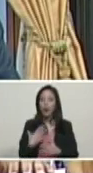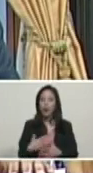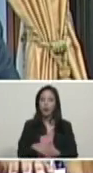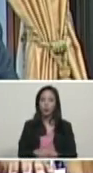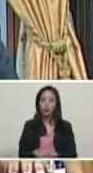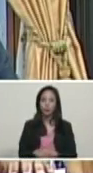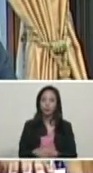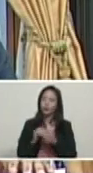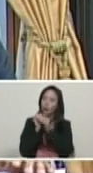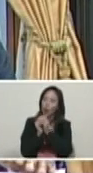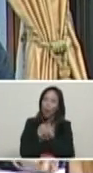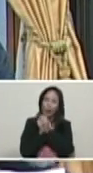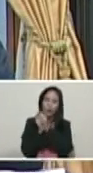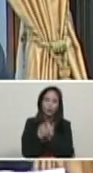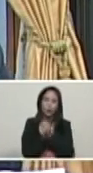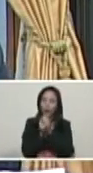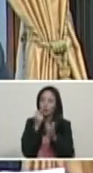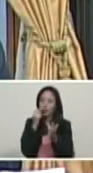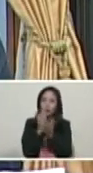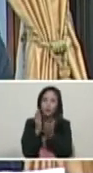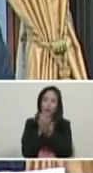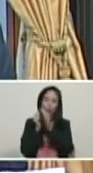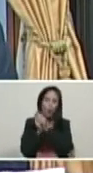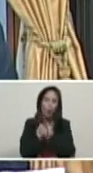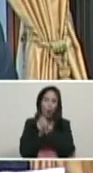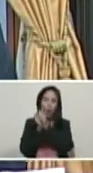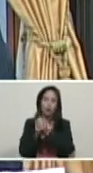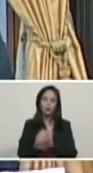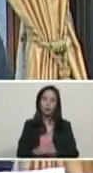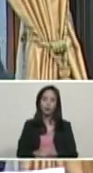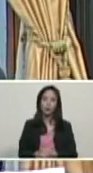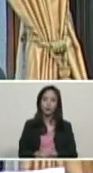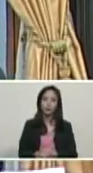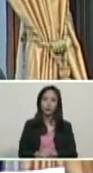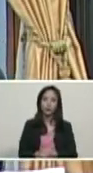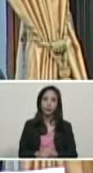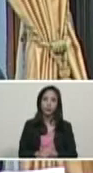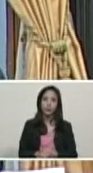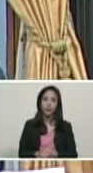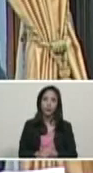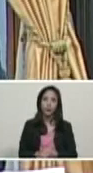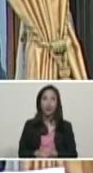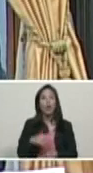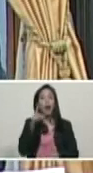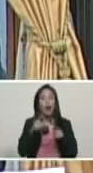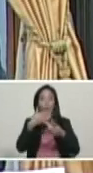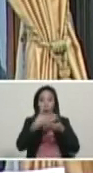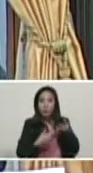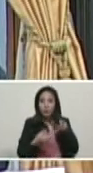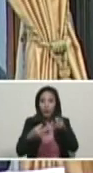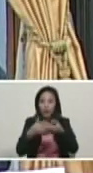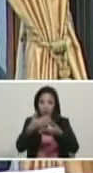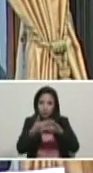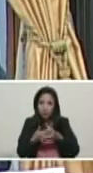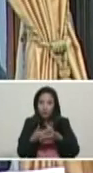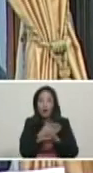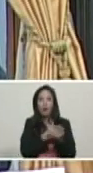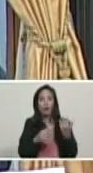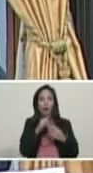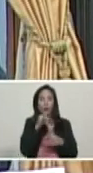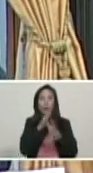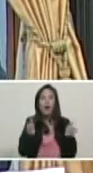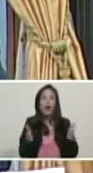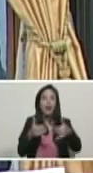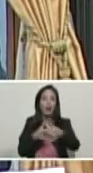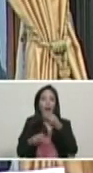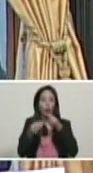Pidan todo lo que tenga que pedir. Y como ya me llegaron algunas cartas, voy a anunciar a los